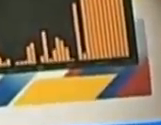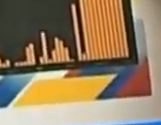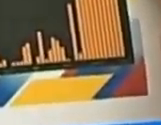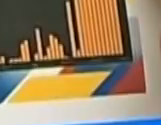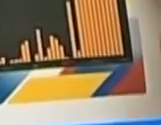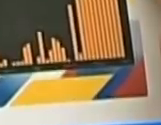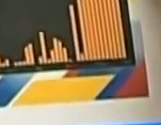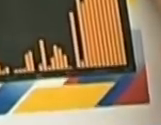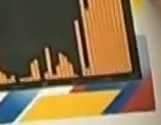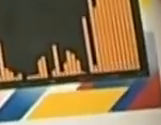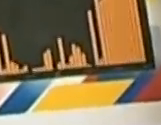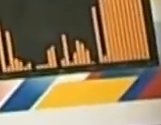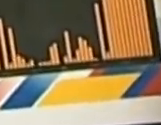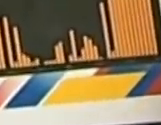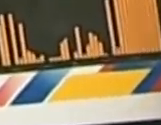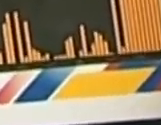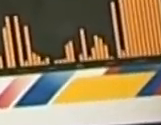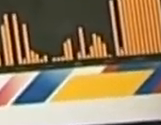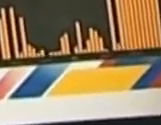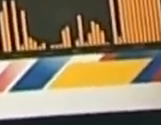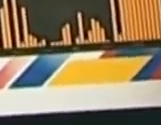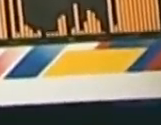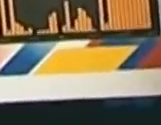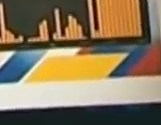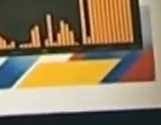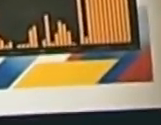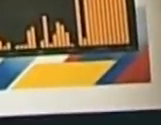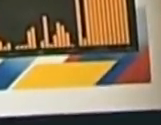la que mostramos de los otros países. Venezuela con